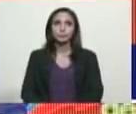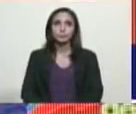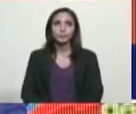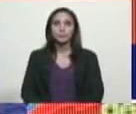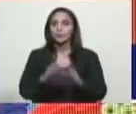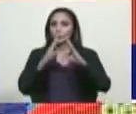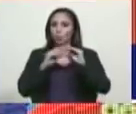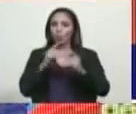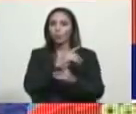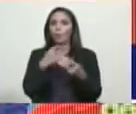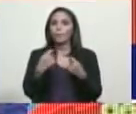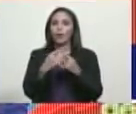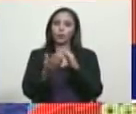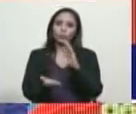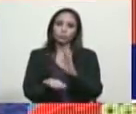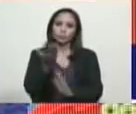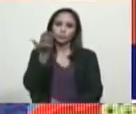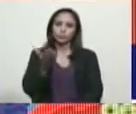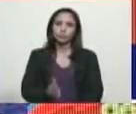nuevos montos.